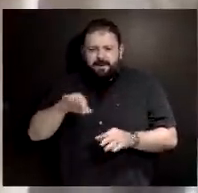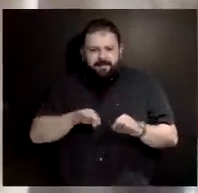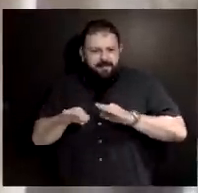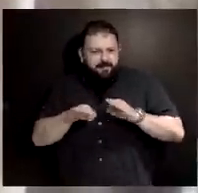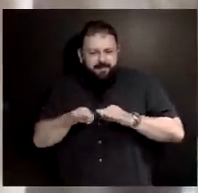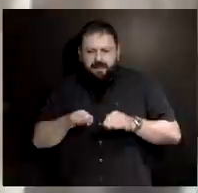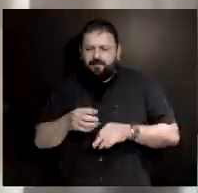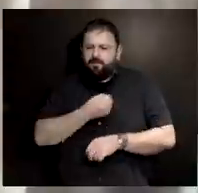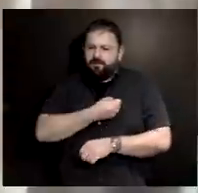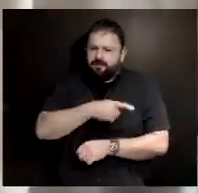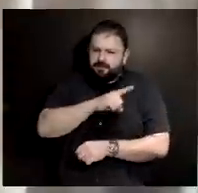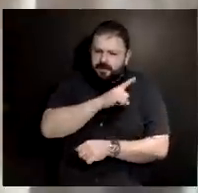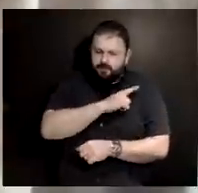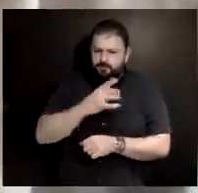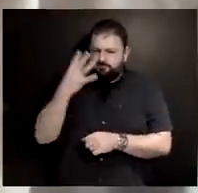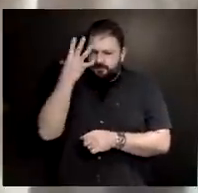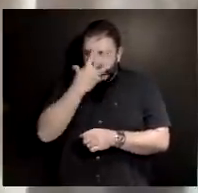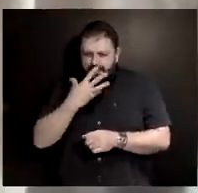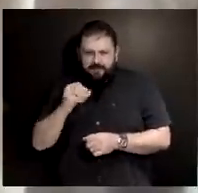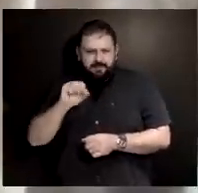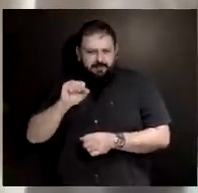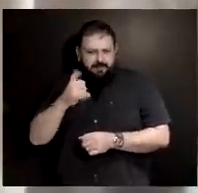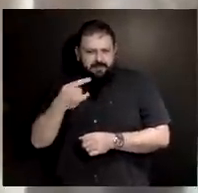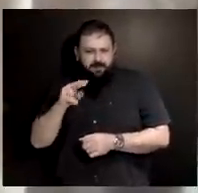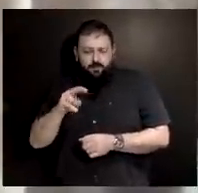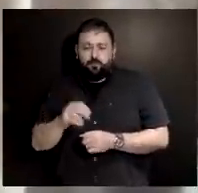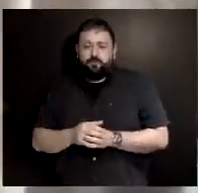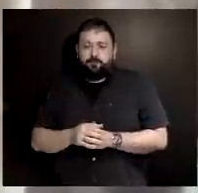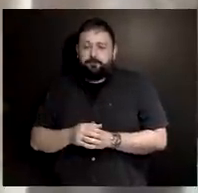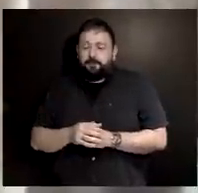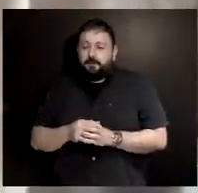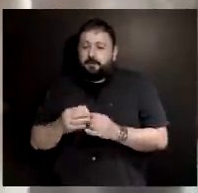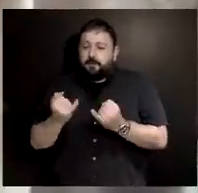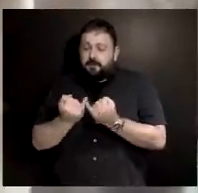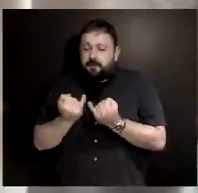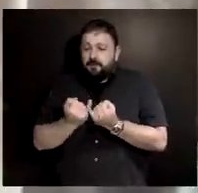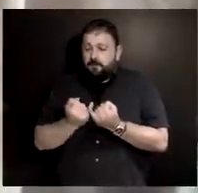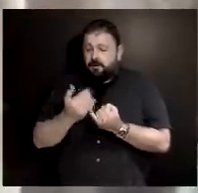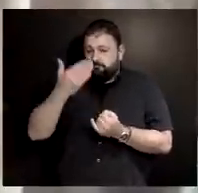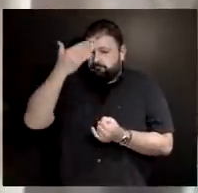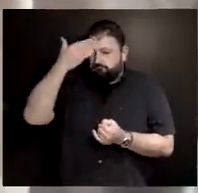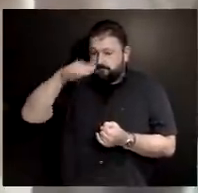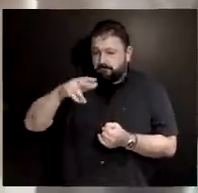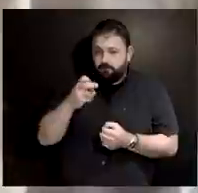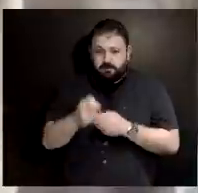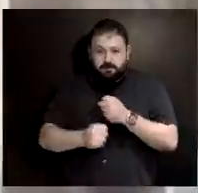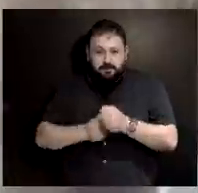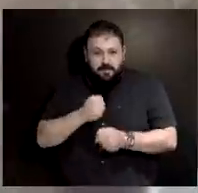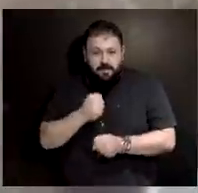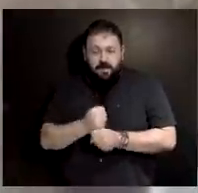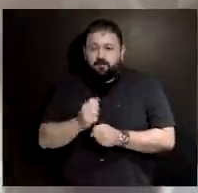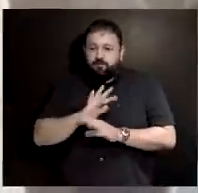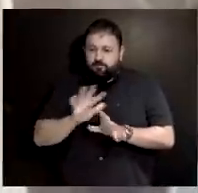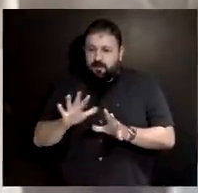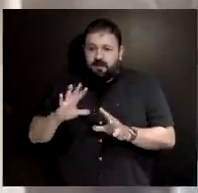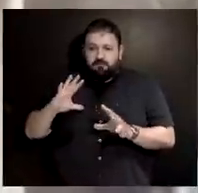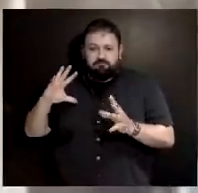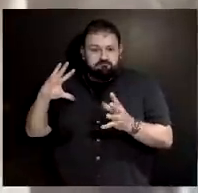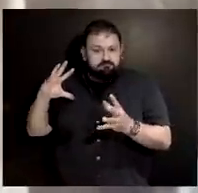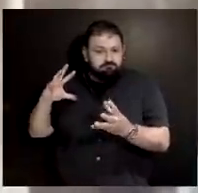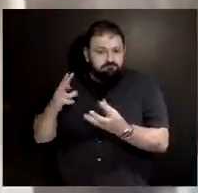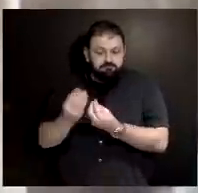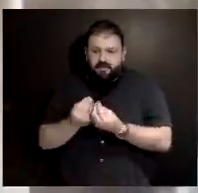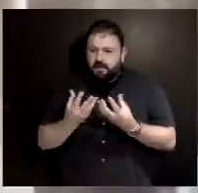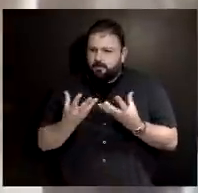por supuesto. Y bueno, este año, ya sé que ya lo hemos dicho mucho, pero ha representado muchos retos para